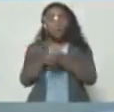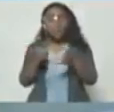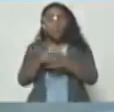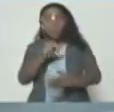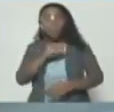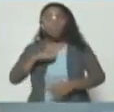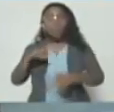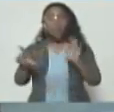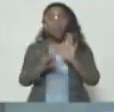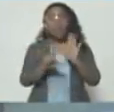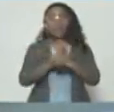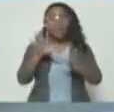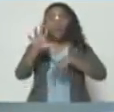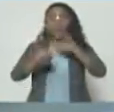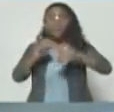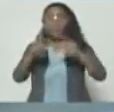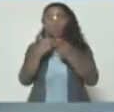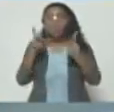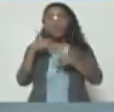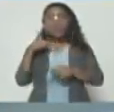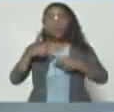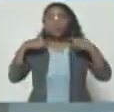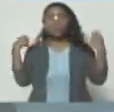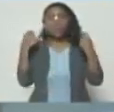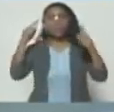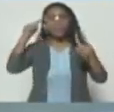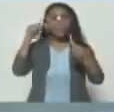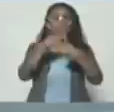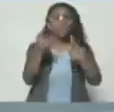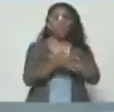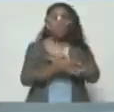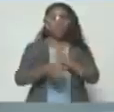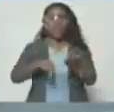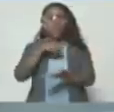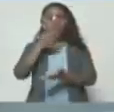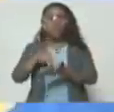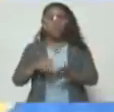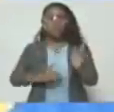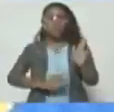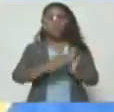de compras públicas con el objetivo de promover la producción nacional.